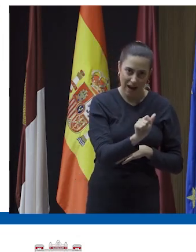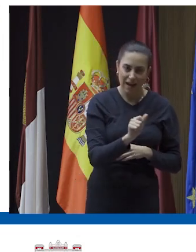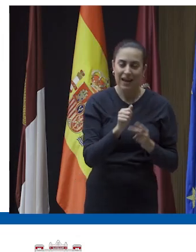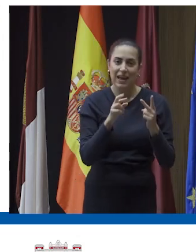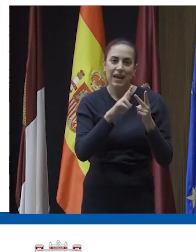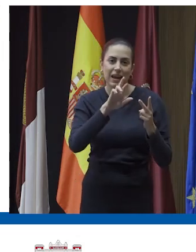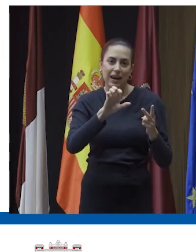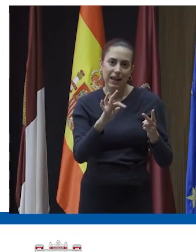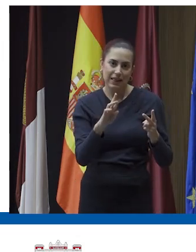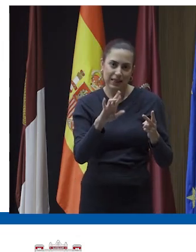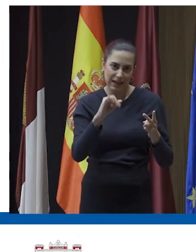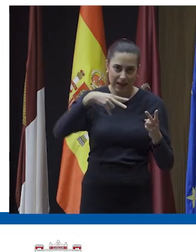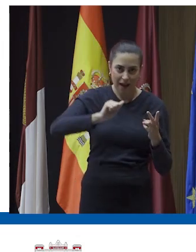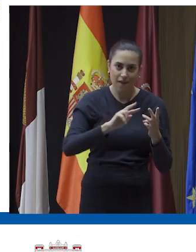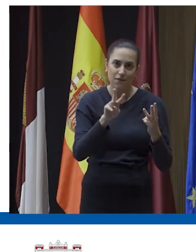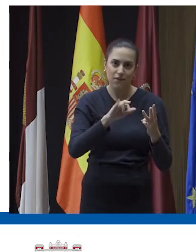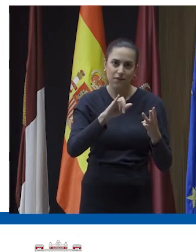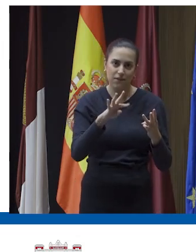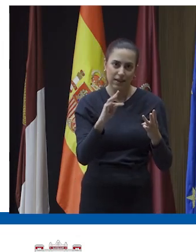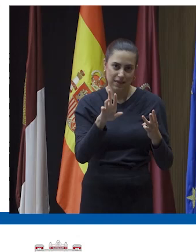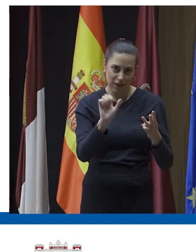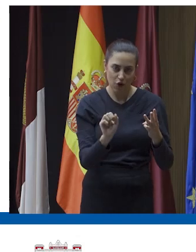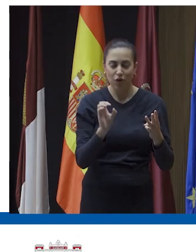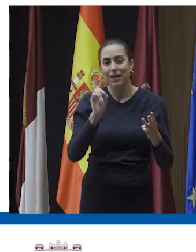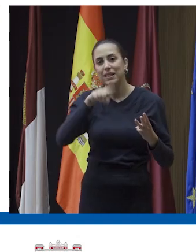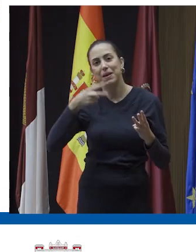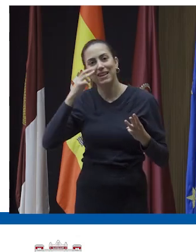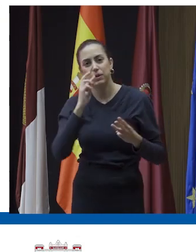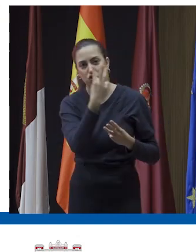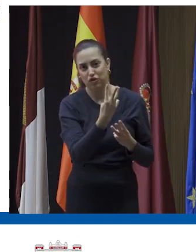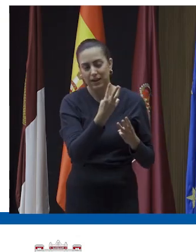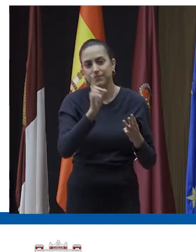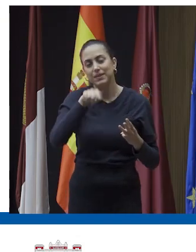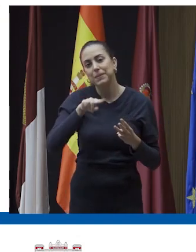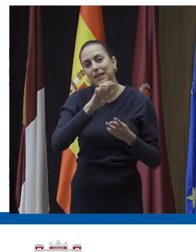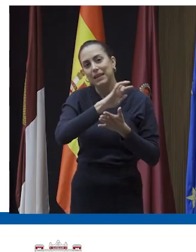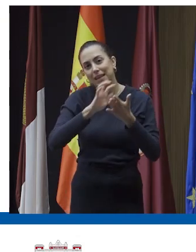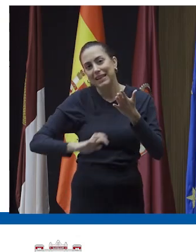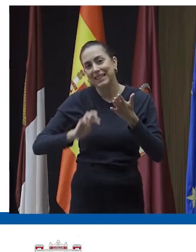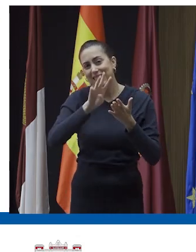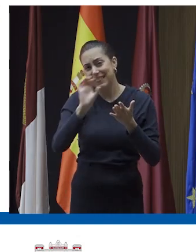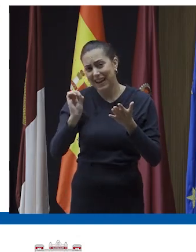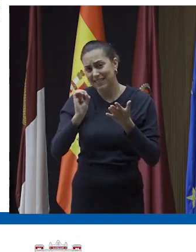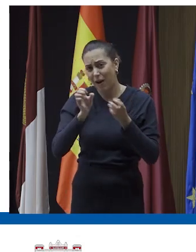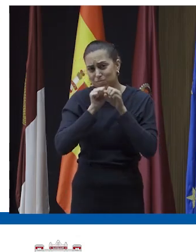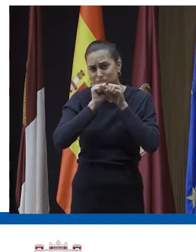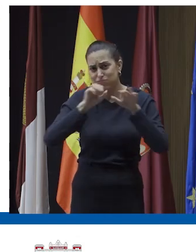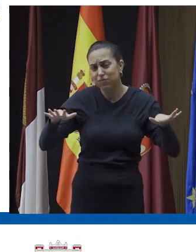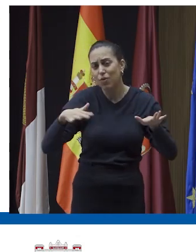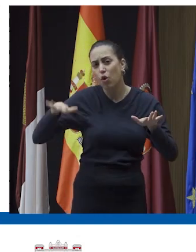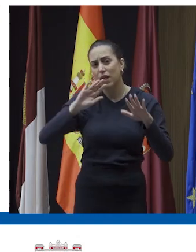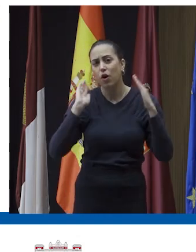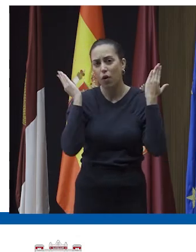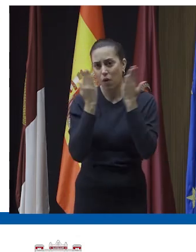además de 3 expertos también. Ha realizado más de 30 comunicaciones en congresos, impartido